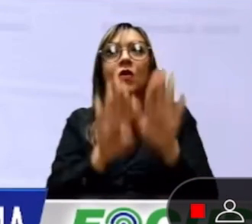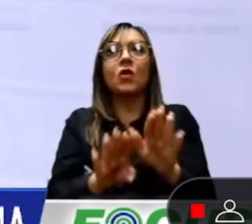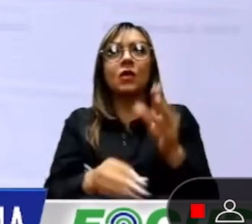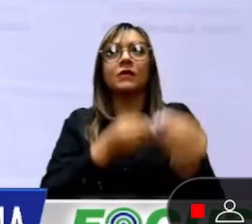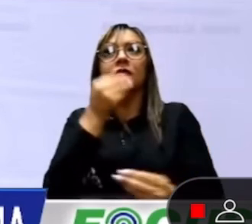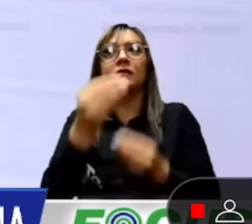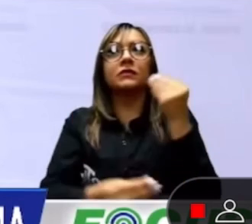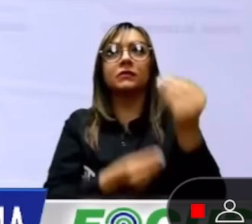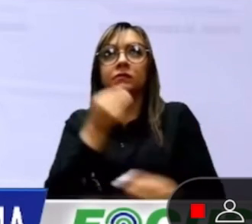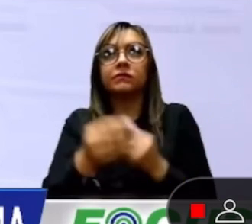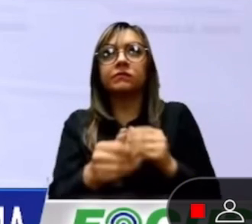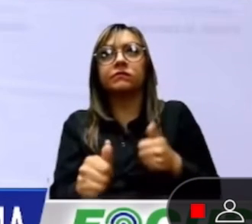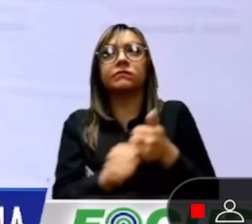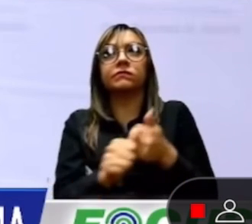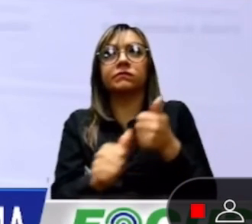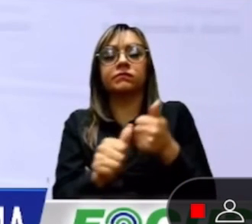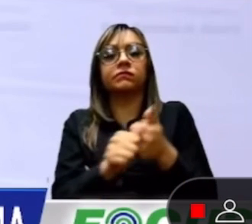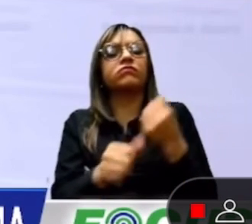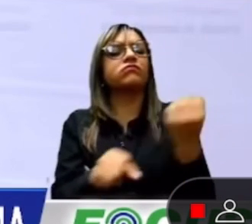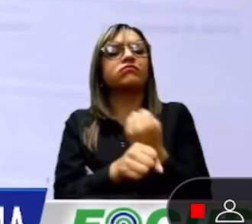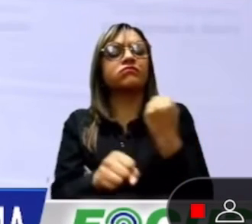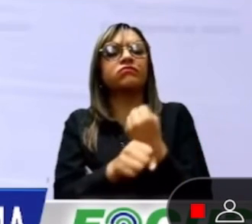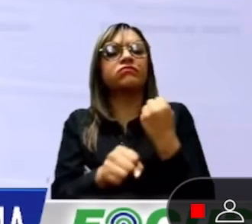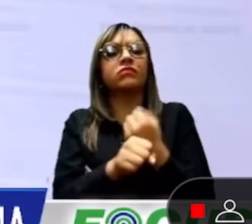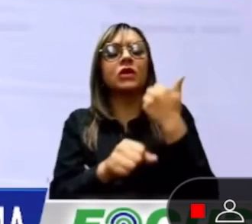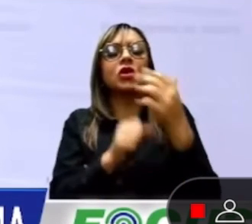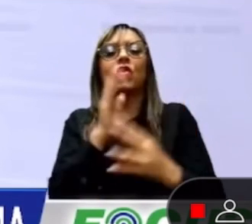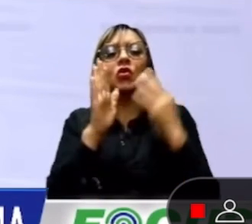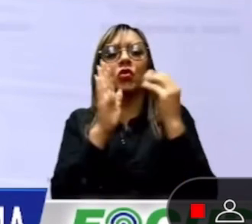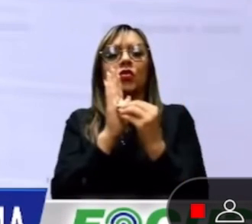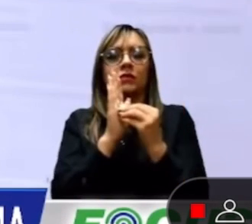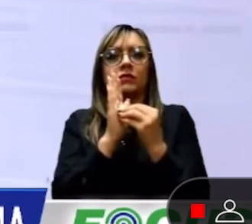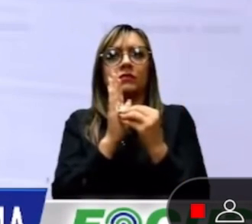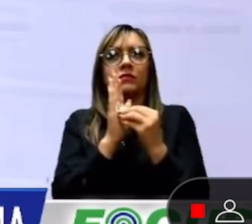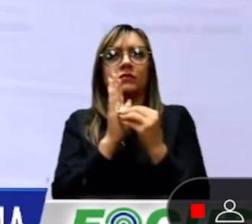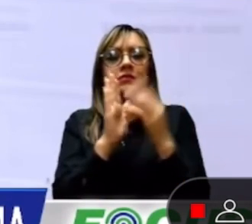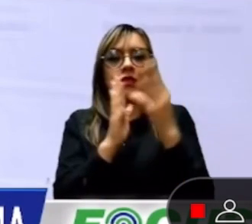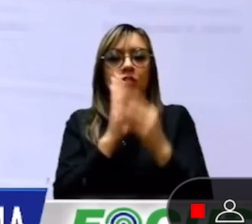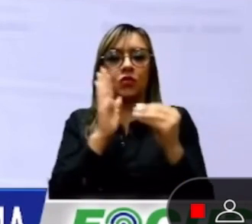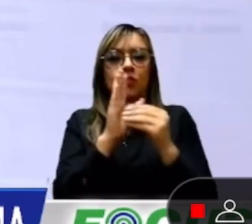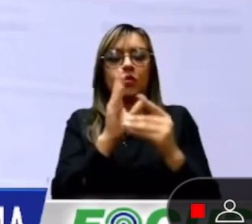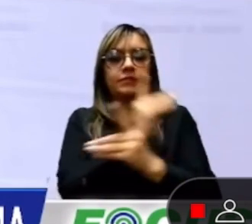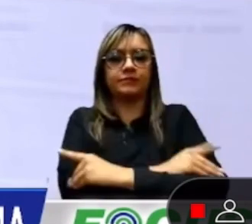eh intervenido en la elaboración del código